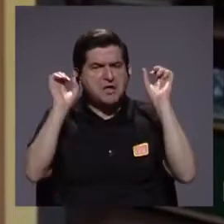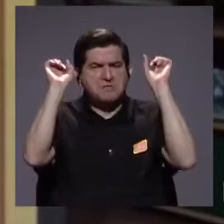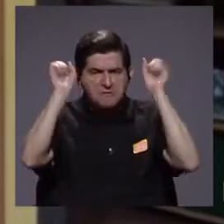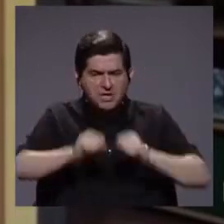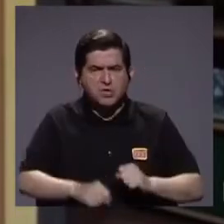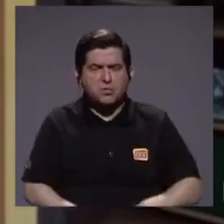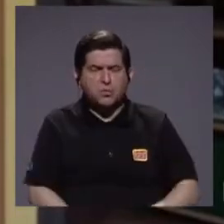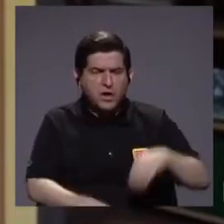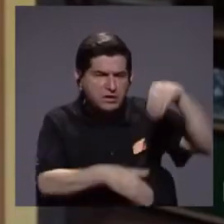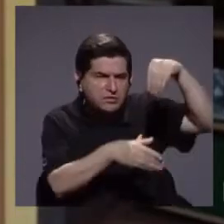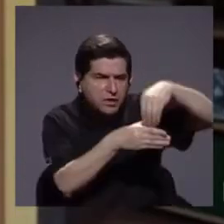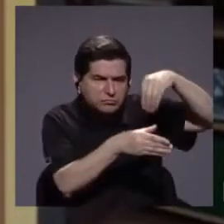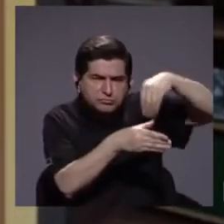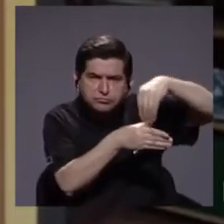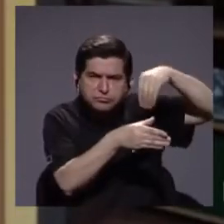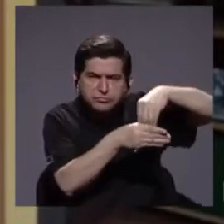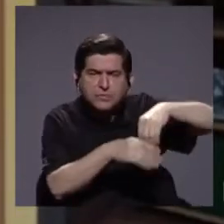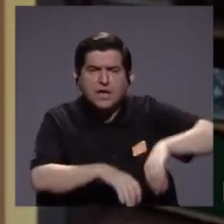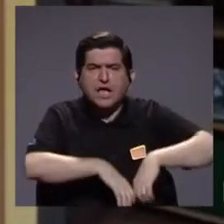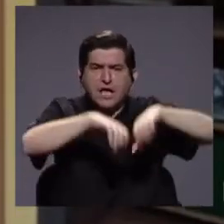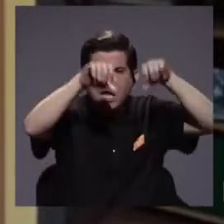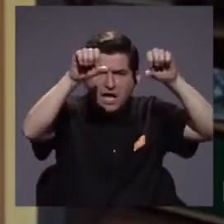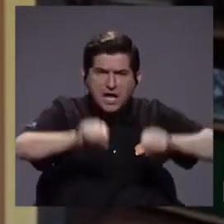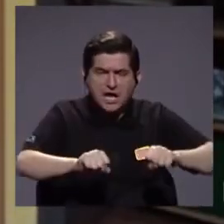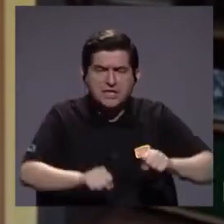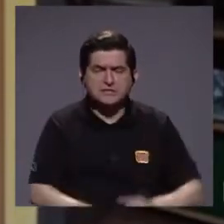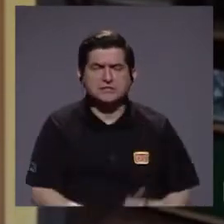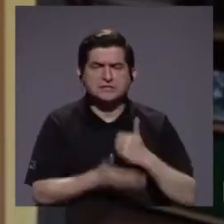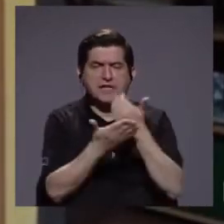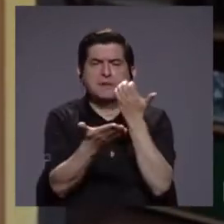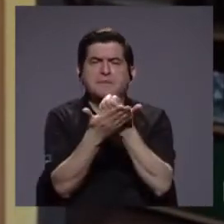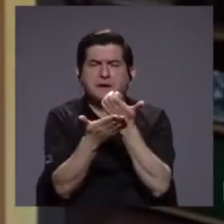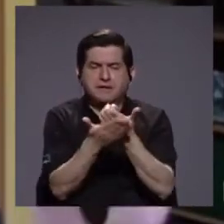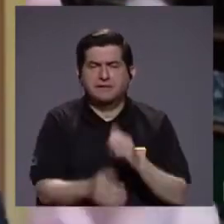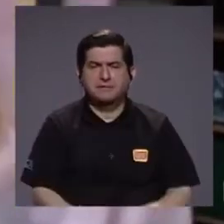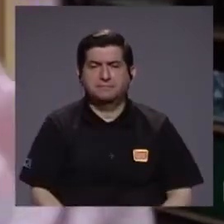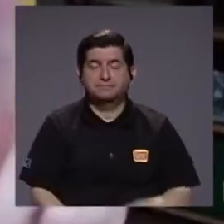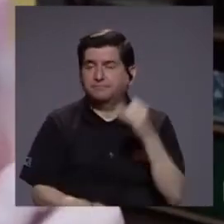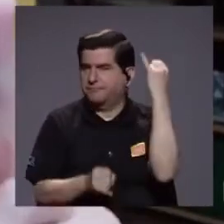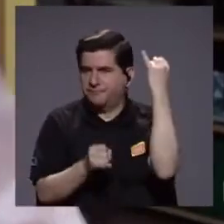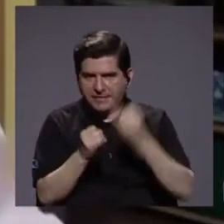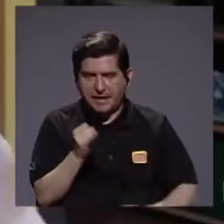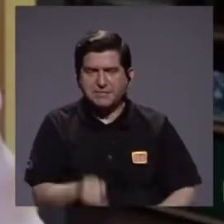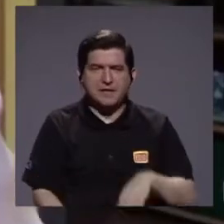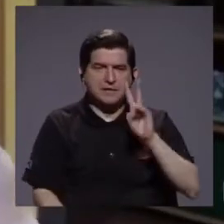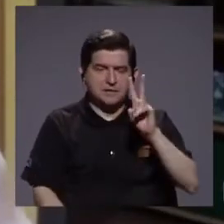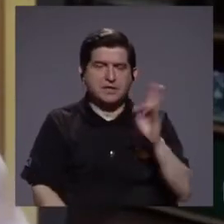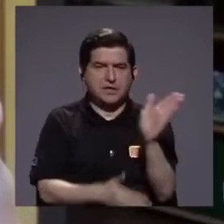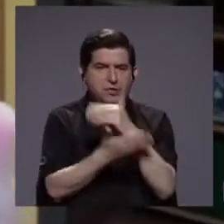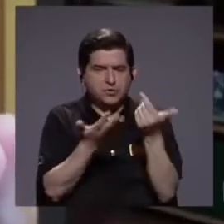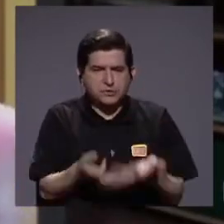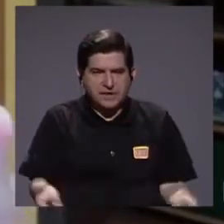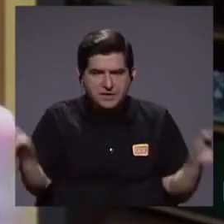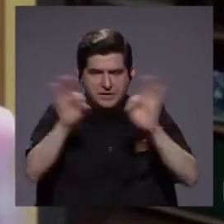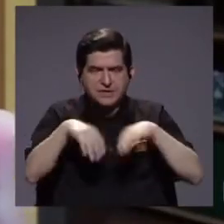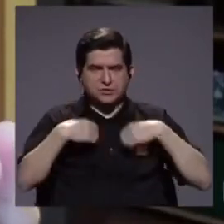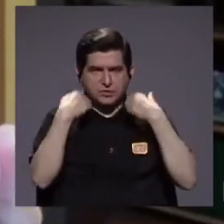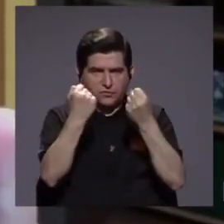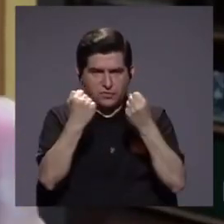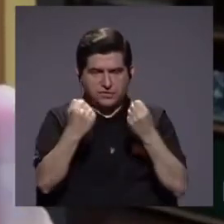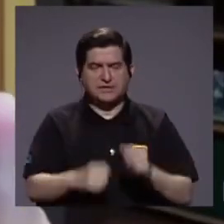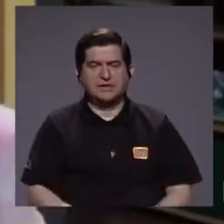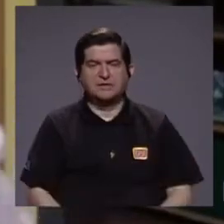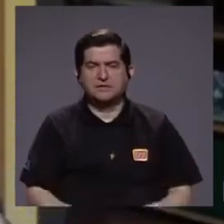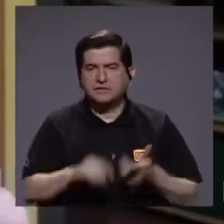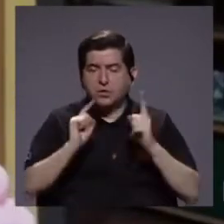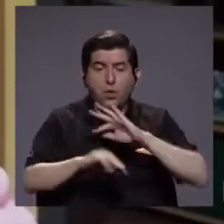estar inyectando al sistema de becas. Entonces, en conclusión, dos rubros que deben de fortalecerse en estas